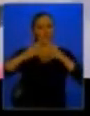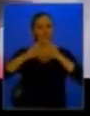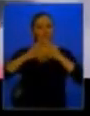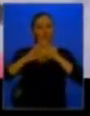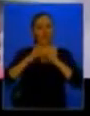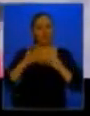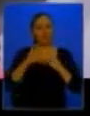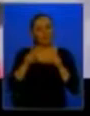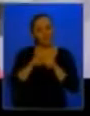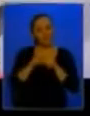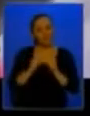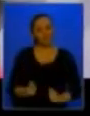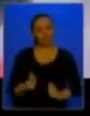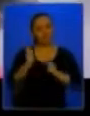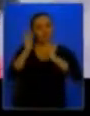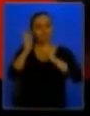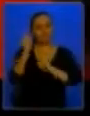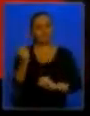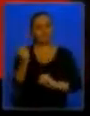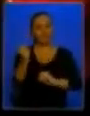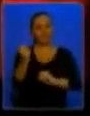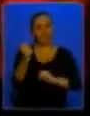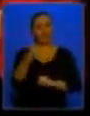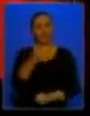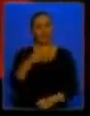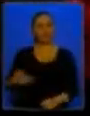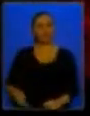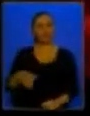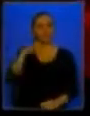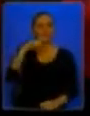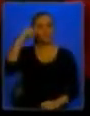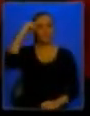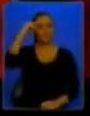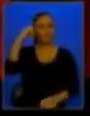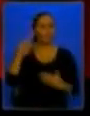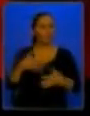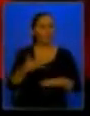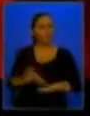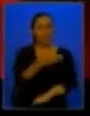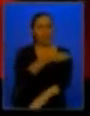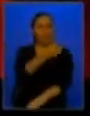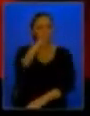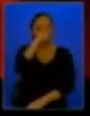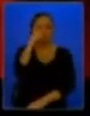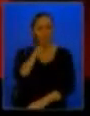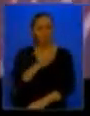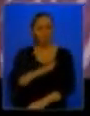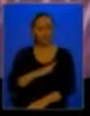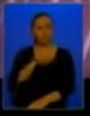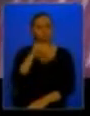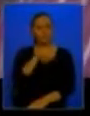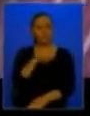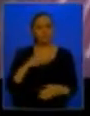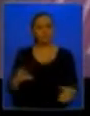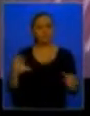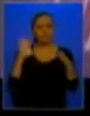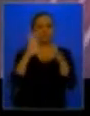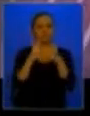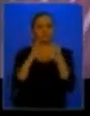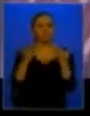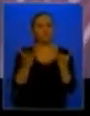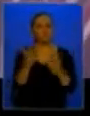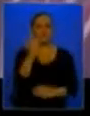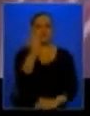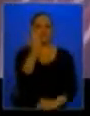presenció la asunción del mando del presidente Rafael Correa. En un hecho nunca antes imaginado, se juntaron en estas